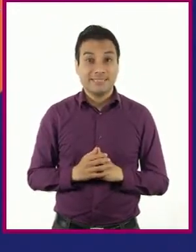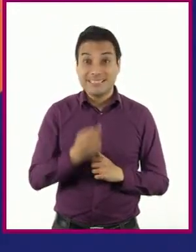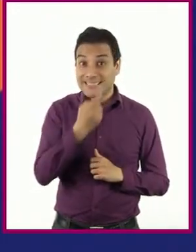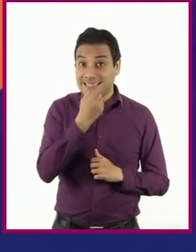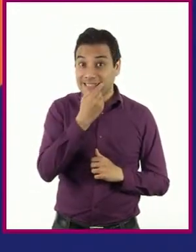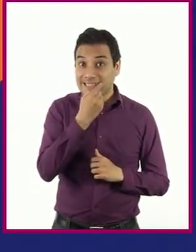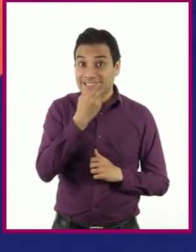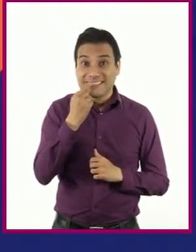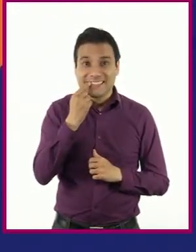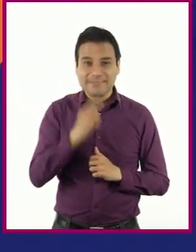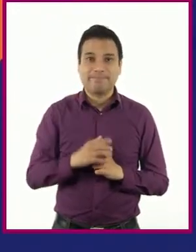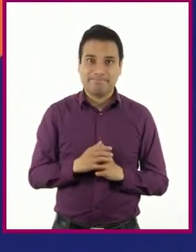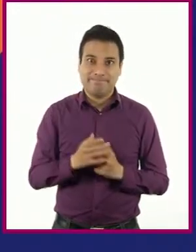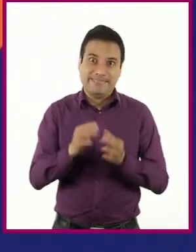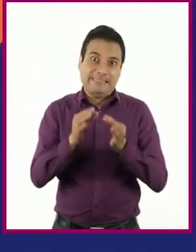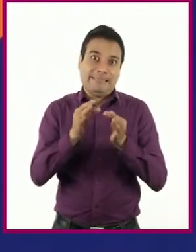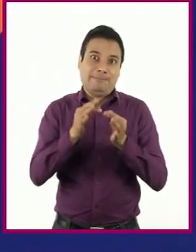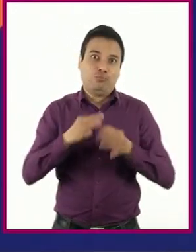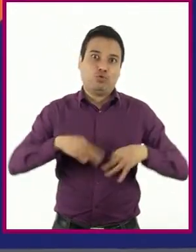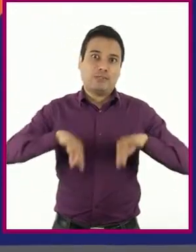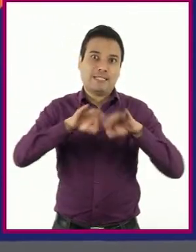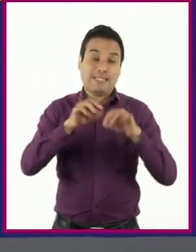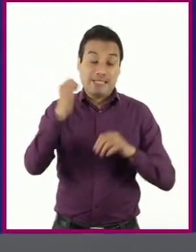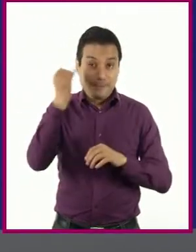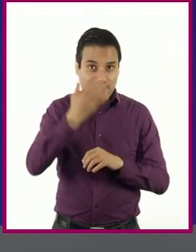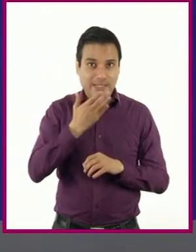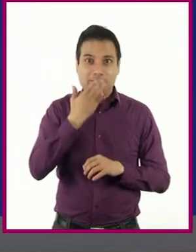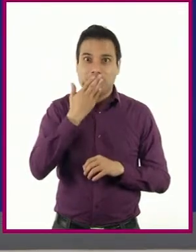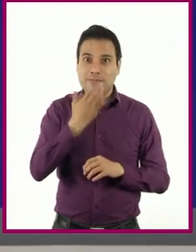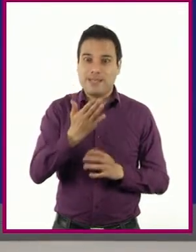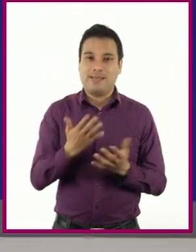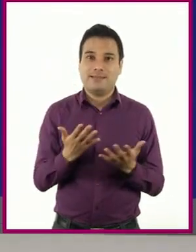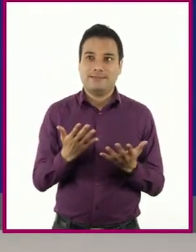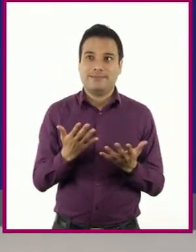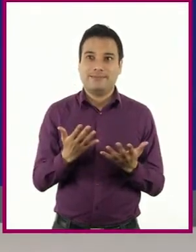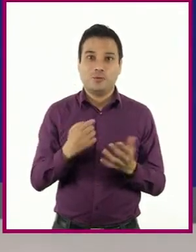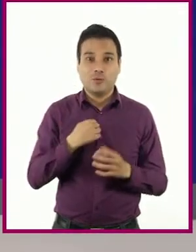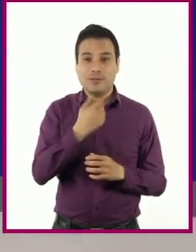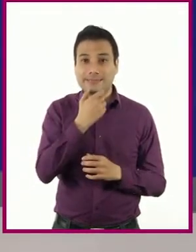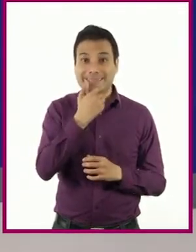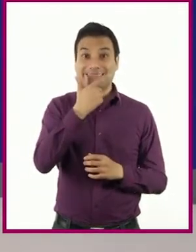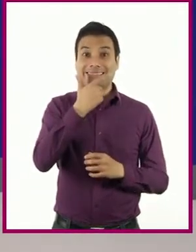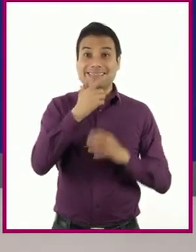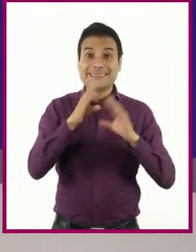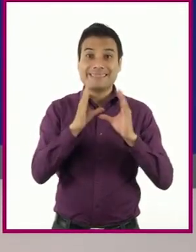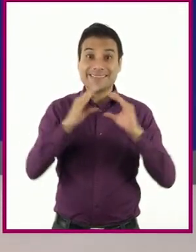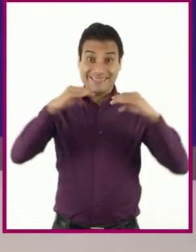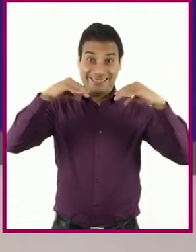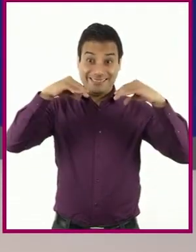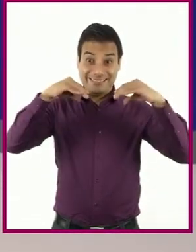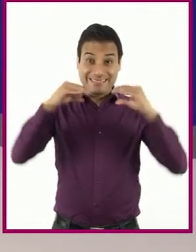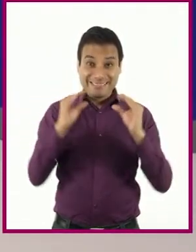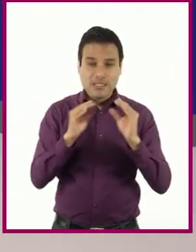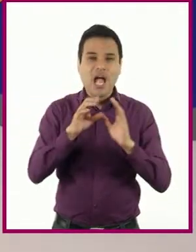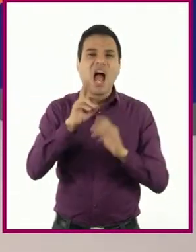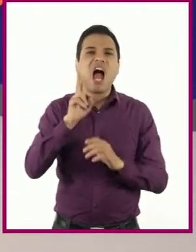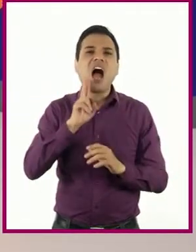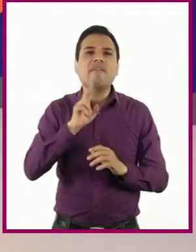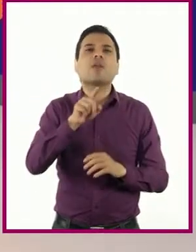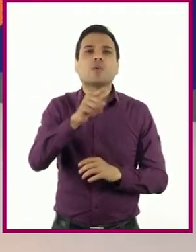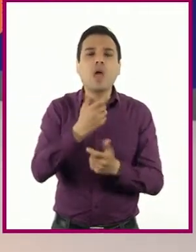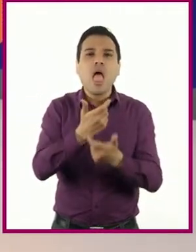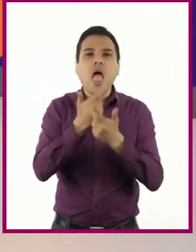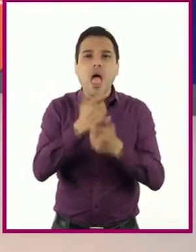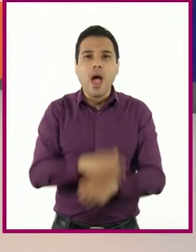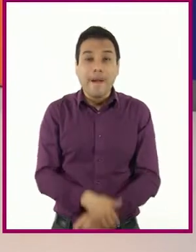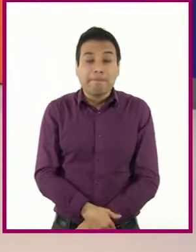es nuestra carta de presentación y a través de ella expresamos también nuestras emociones. A ver, ríanse sin abrir la boca. ¿Y